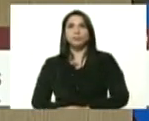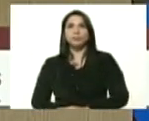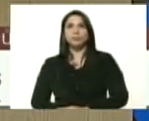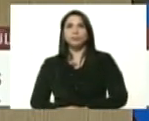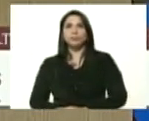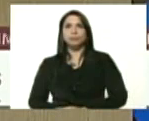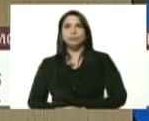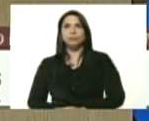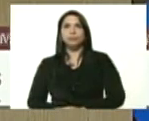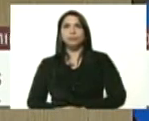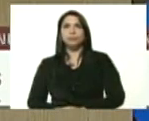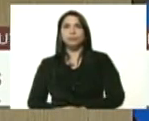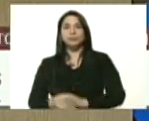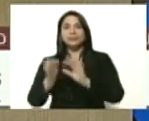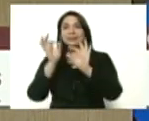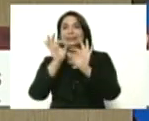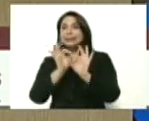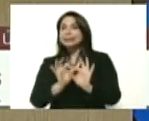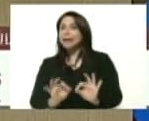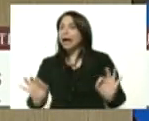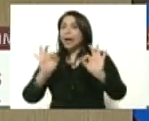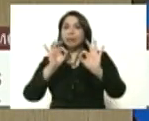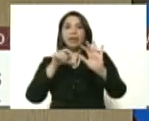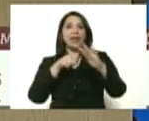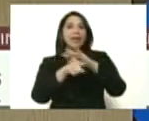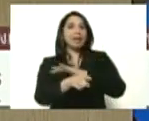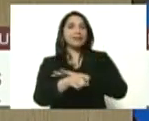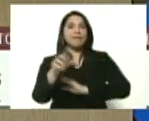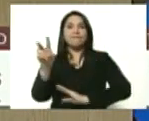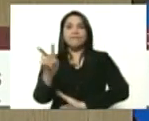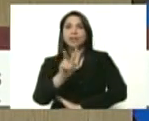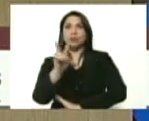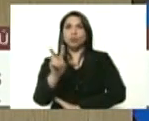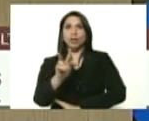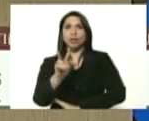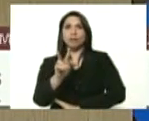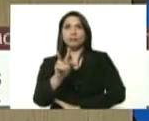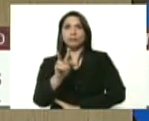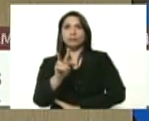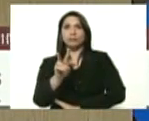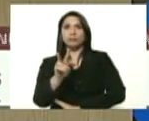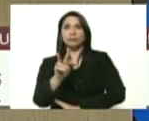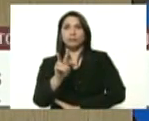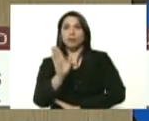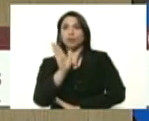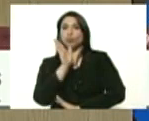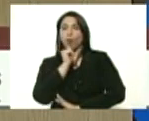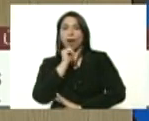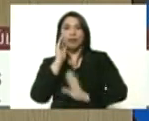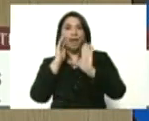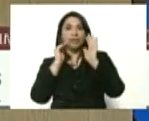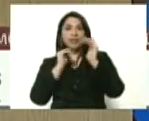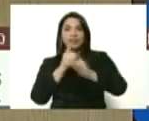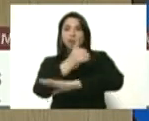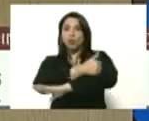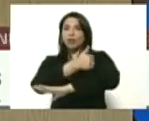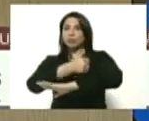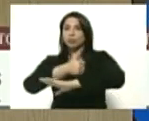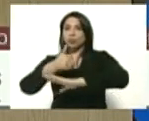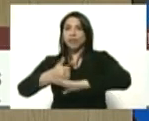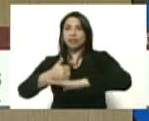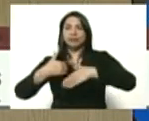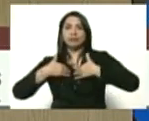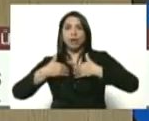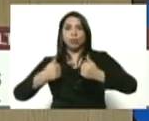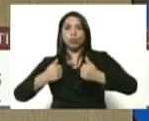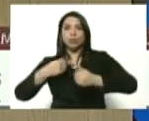Bolívar. Nadie entra a Venezuela si no es atendido por las autoridades sanitarias y se